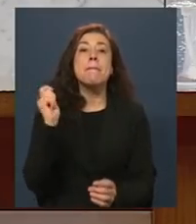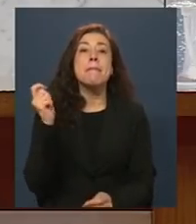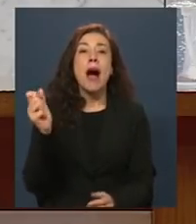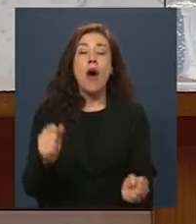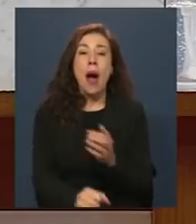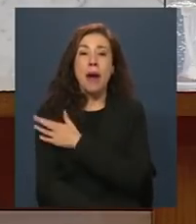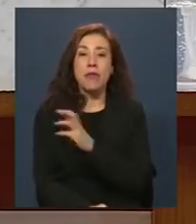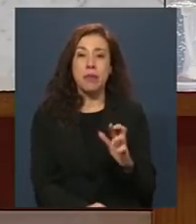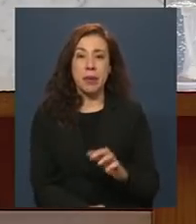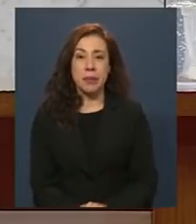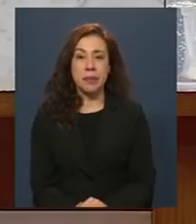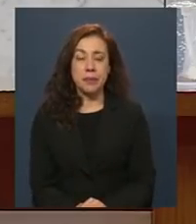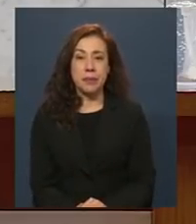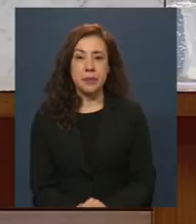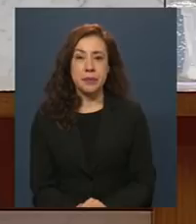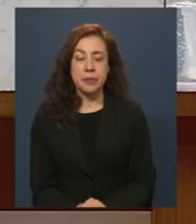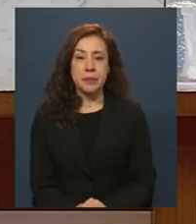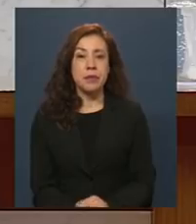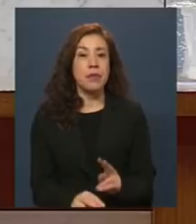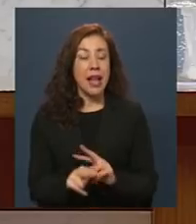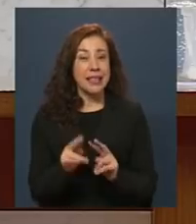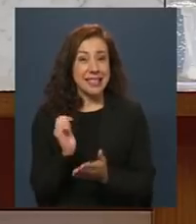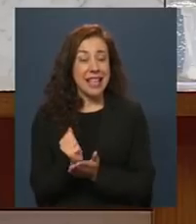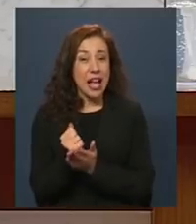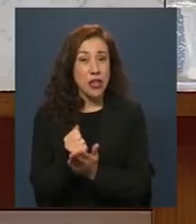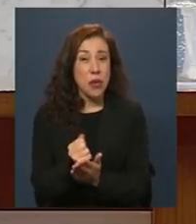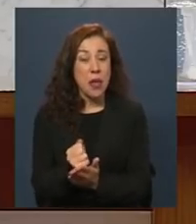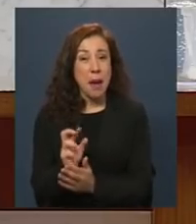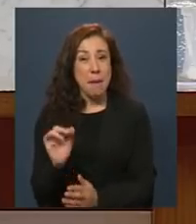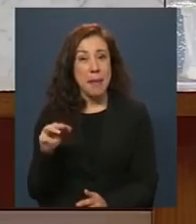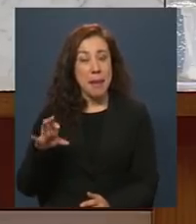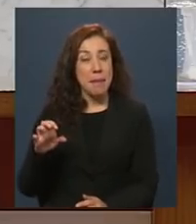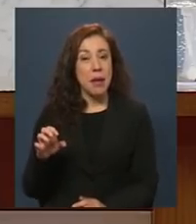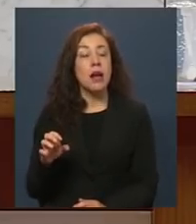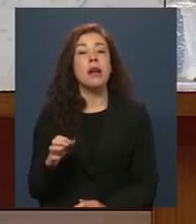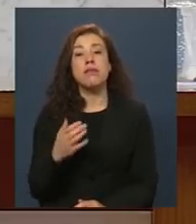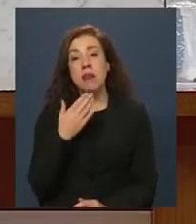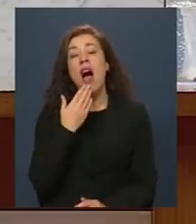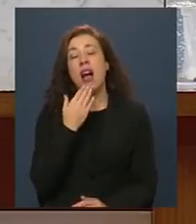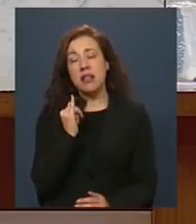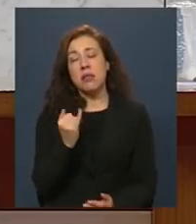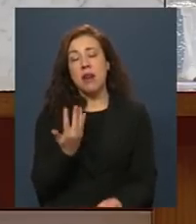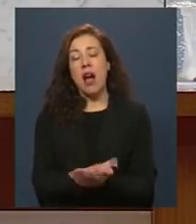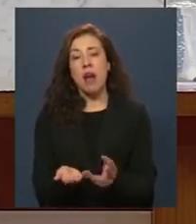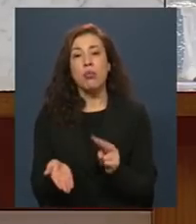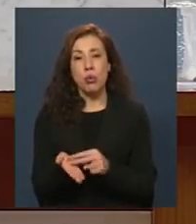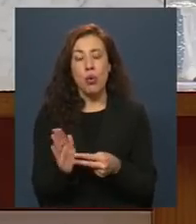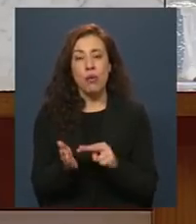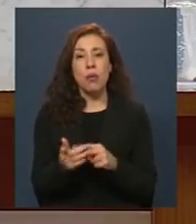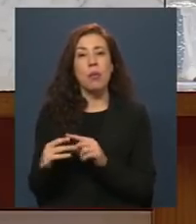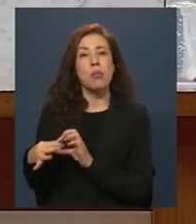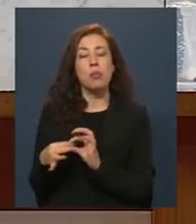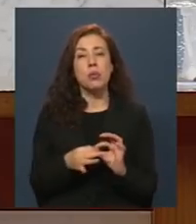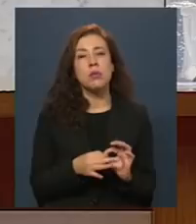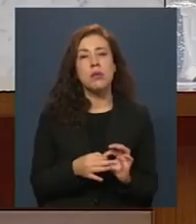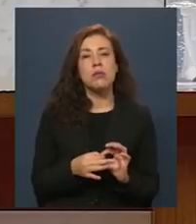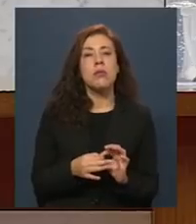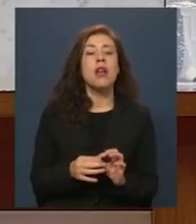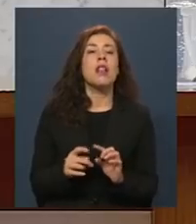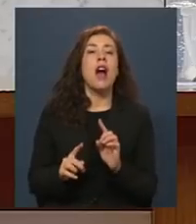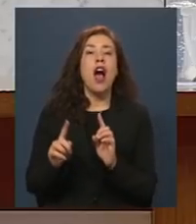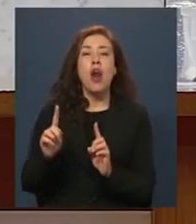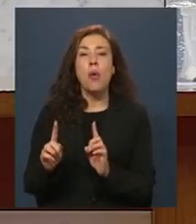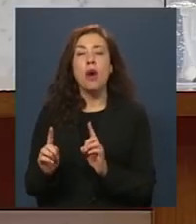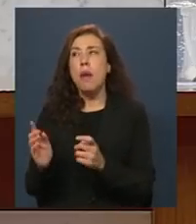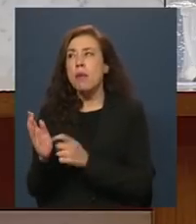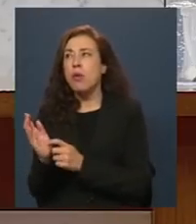cotizaciones. La implementación de este beneficio a las pymes no ha estado exenta de problemas, producto de algunos sectores productivos